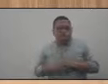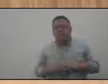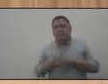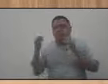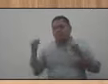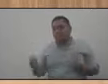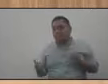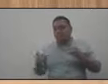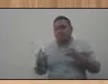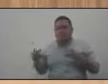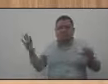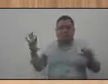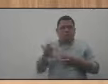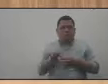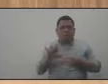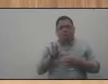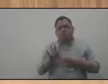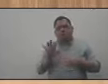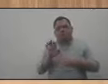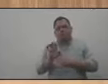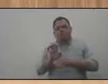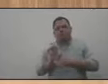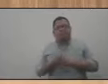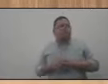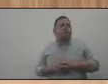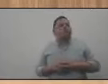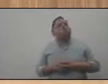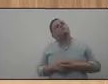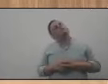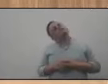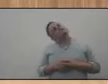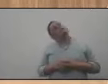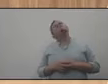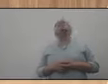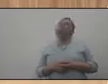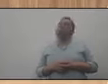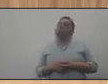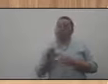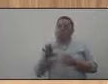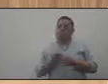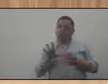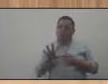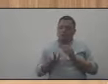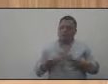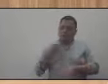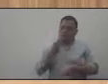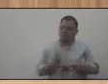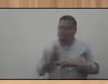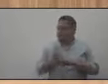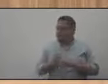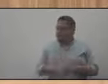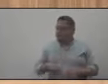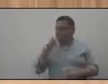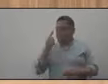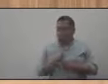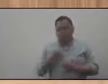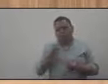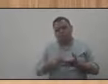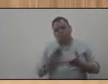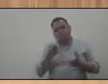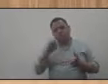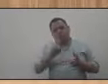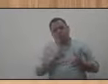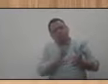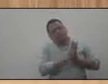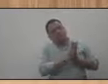es así como hoy la superintendencia cree en nuestros resultados y nos prorroga la medida que desde el